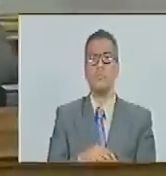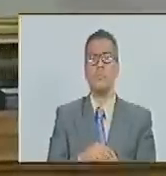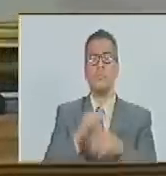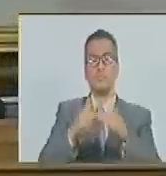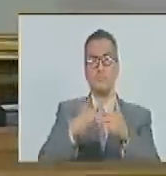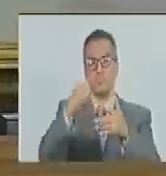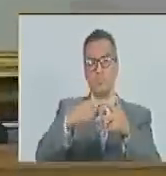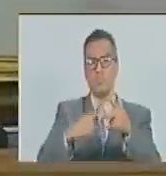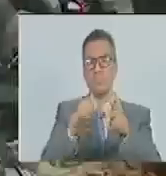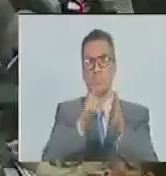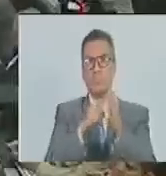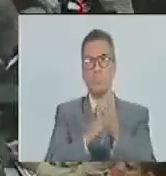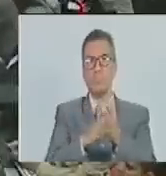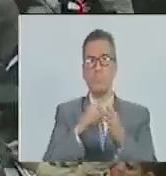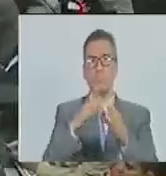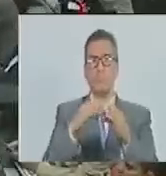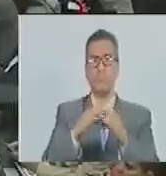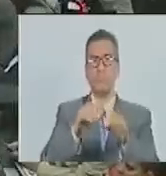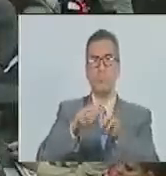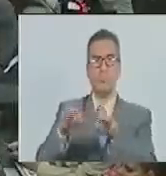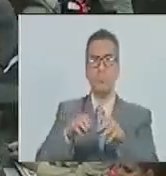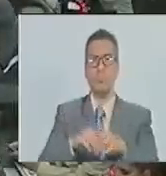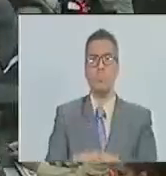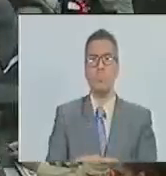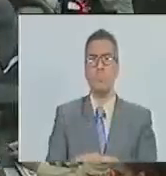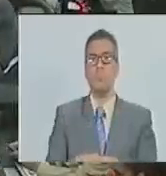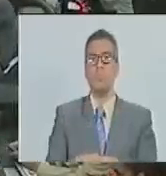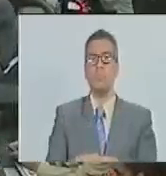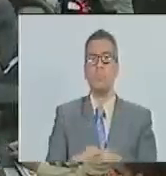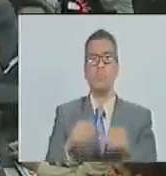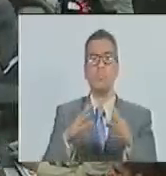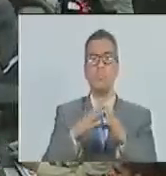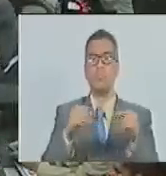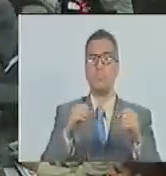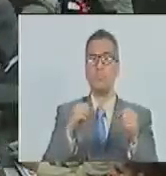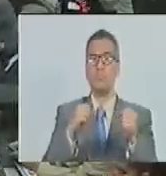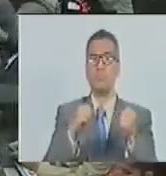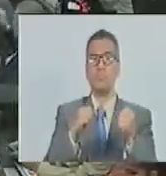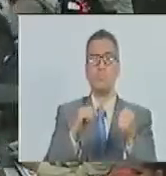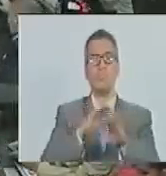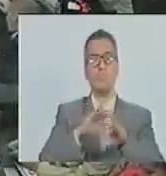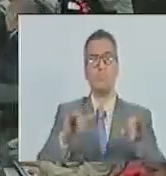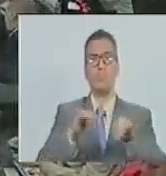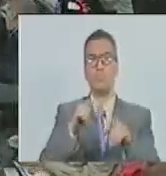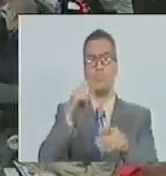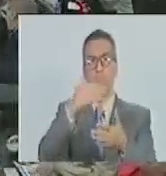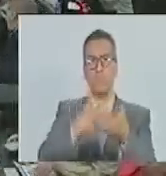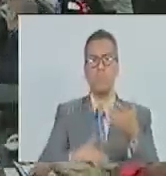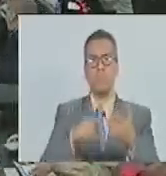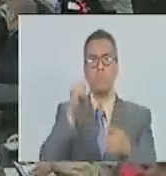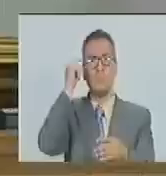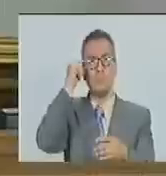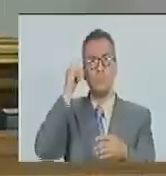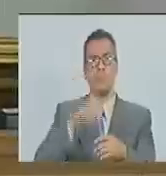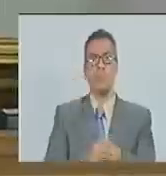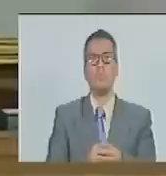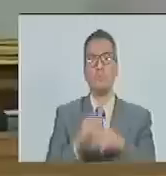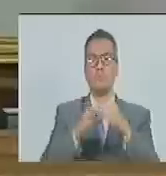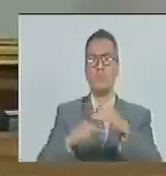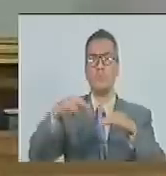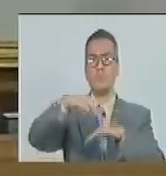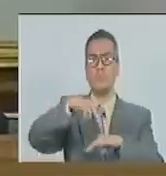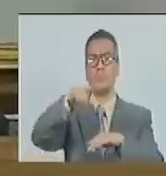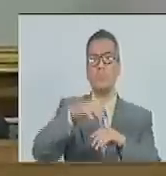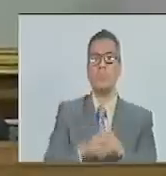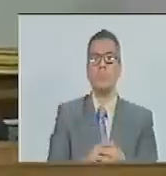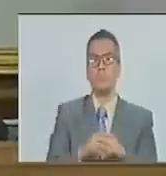Siguiente punto en el orden del día, ciudadana secretaria. Es todo de la agenda, ciudadano presidente. En consecuencia, se levanta la